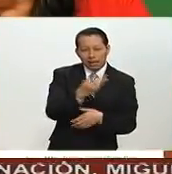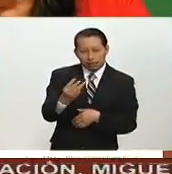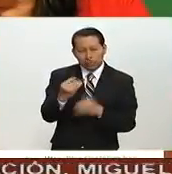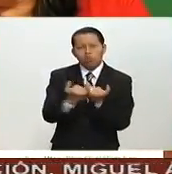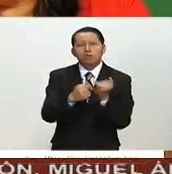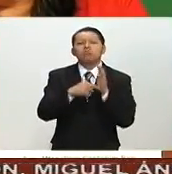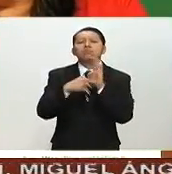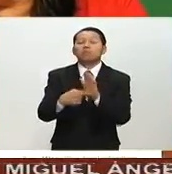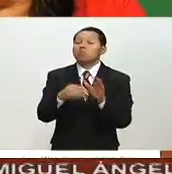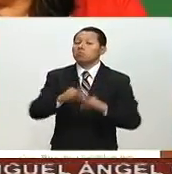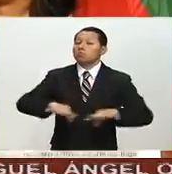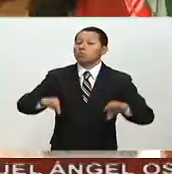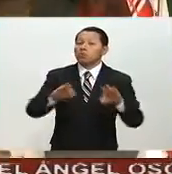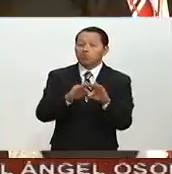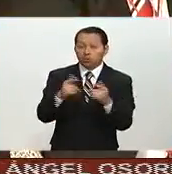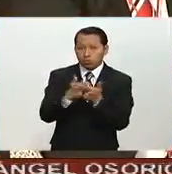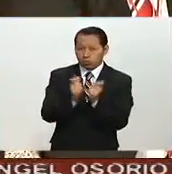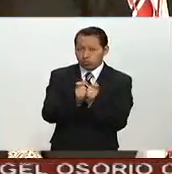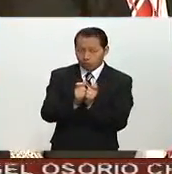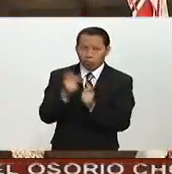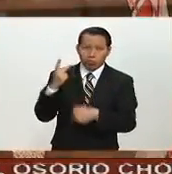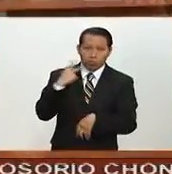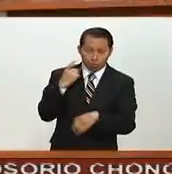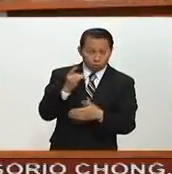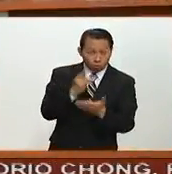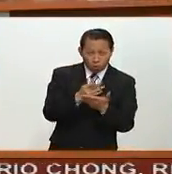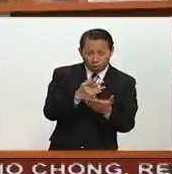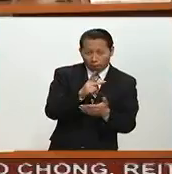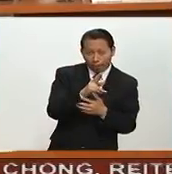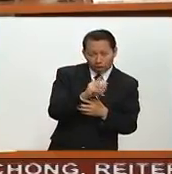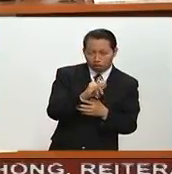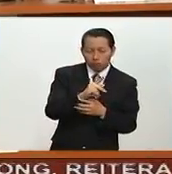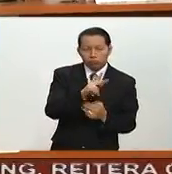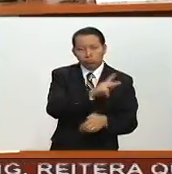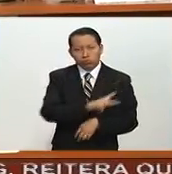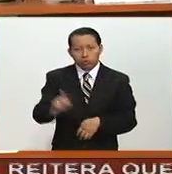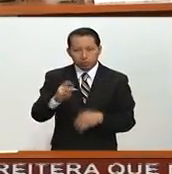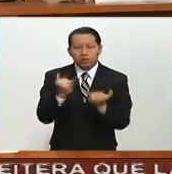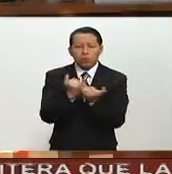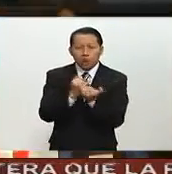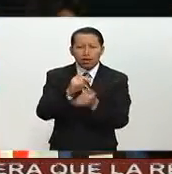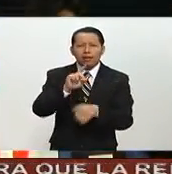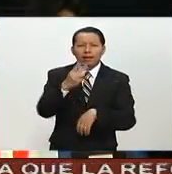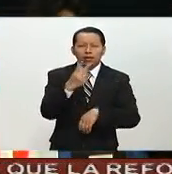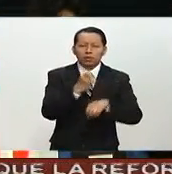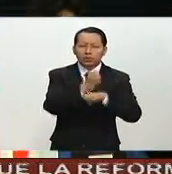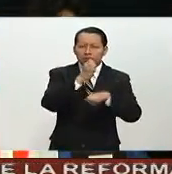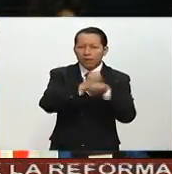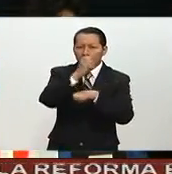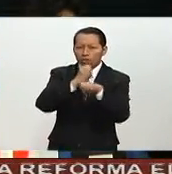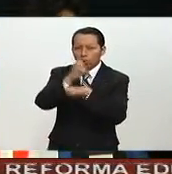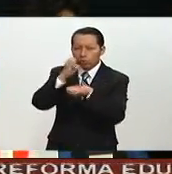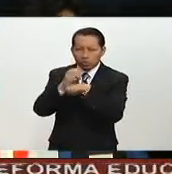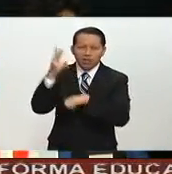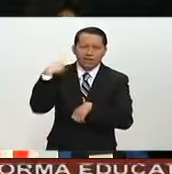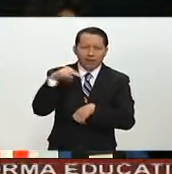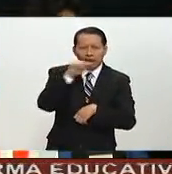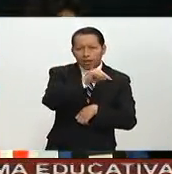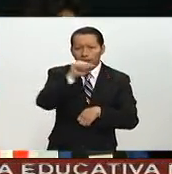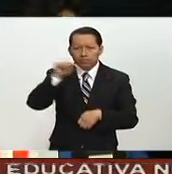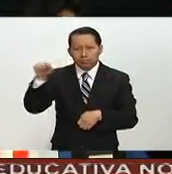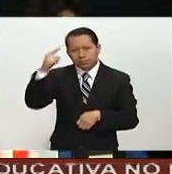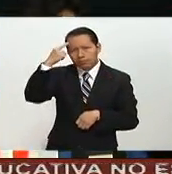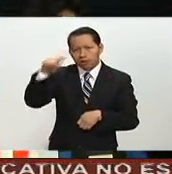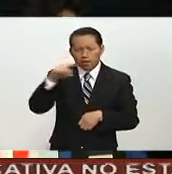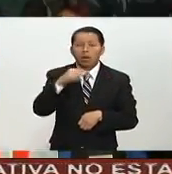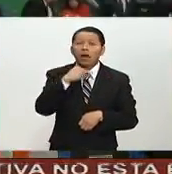clase política, no solo de su partido. Dijo que en breve iniciará un recorrido por las 32 entidades federativas para recoger las diferentes